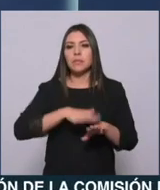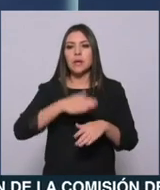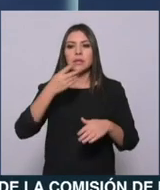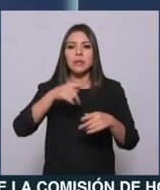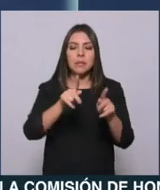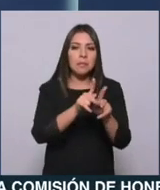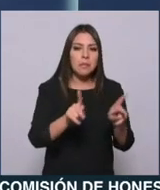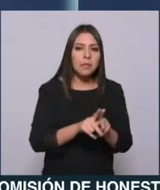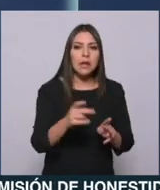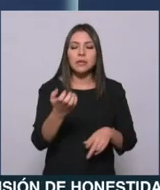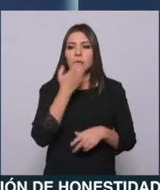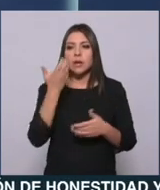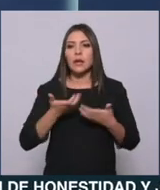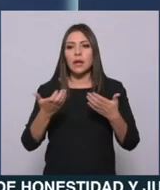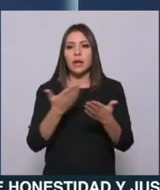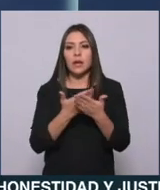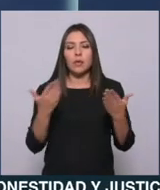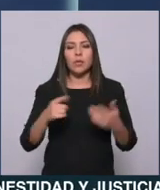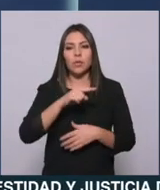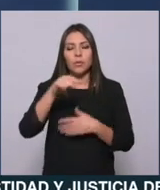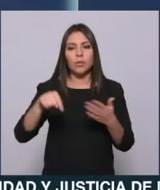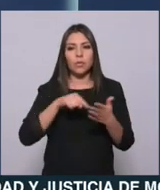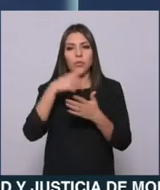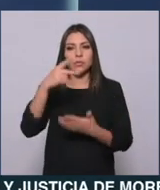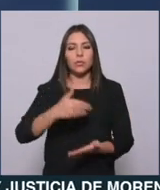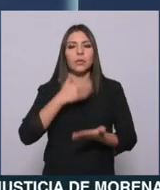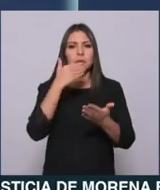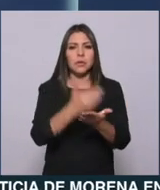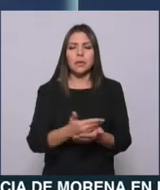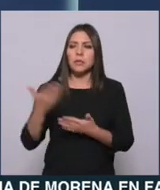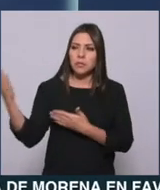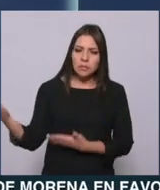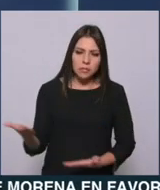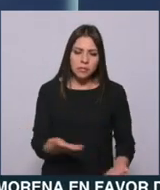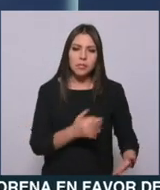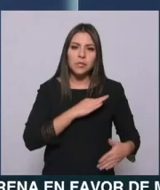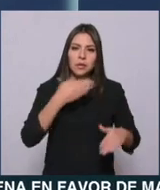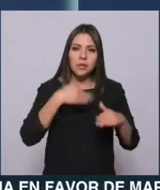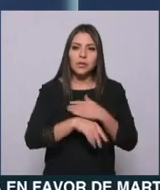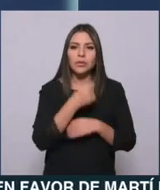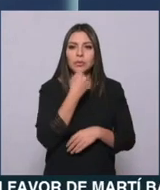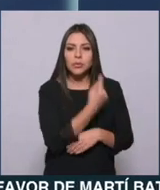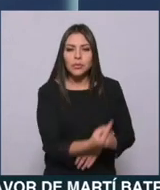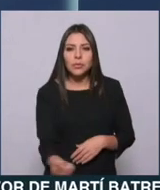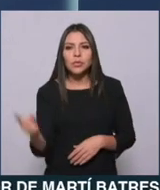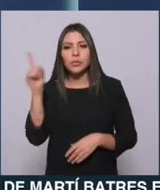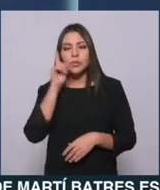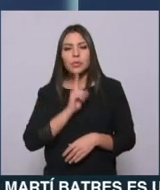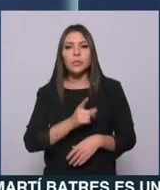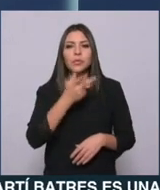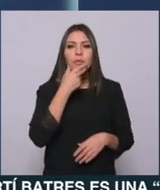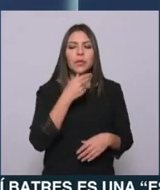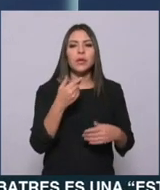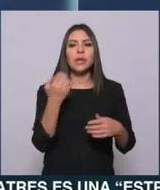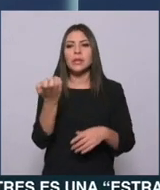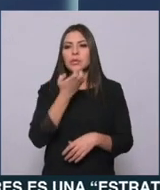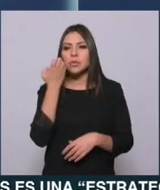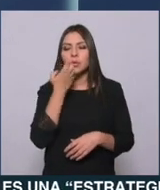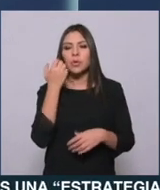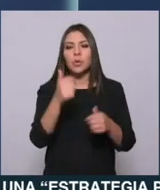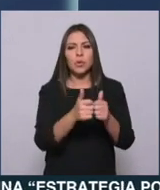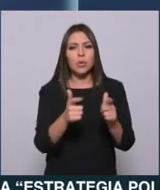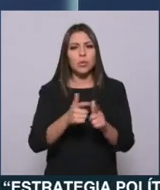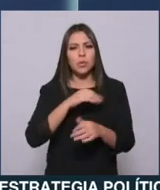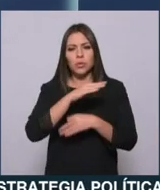escuelas. Ahora recibimos en nuestras estaciones, por supuesto, a todo el mundo, recibimos a los niños, a las niñas, a las escuelas, a los grupos de empresas privadas, a los